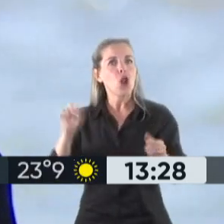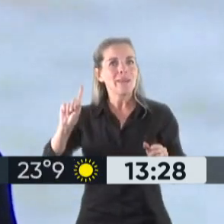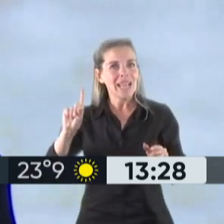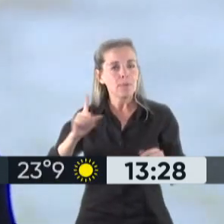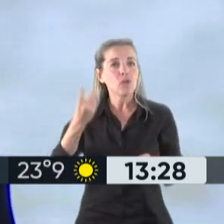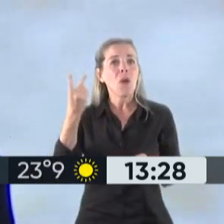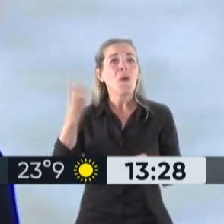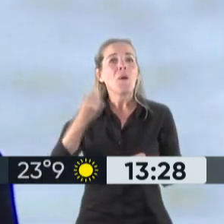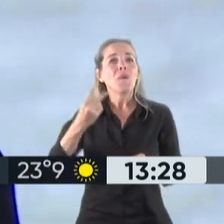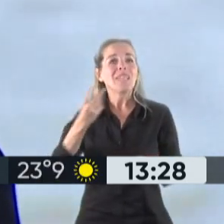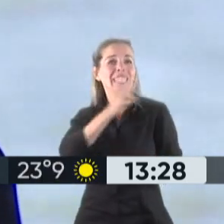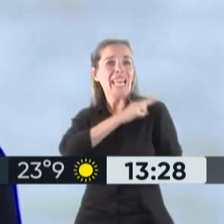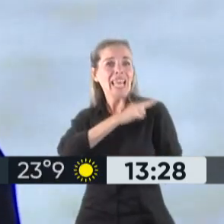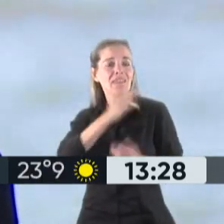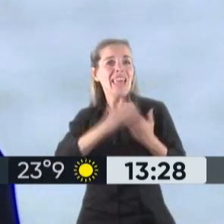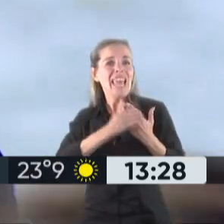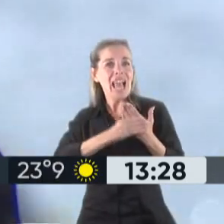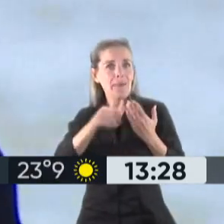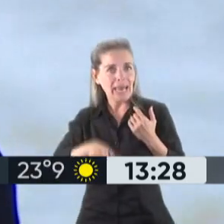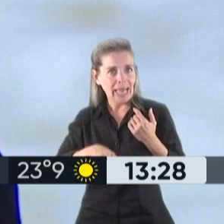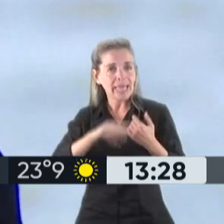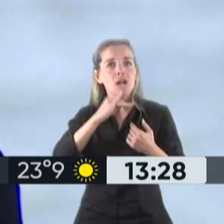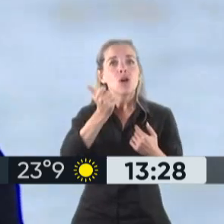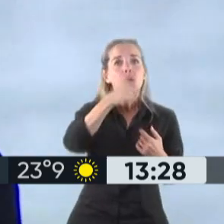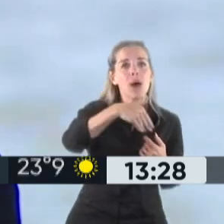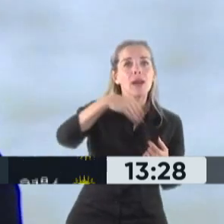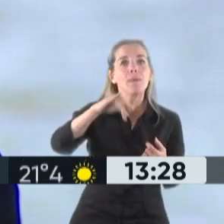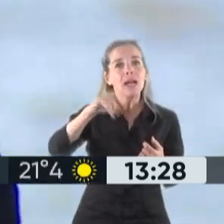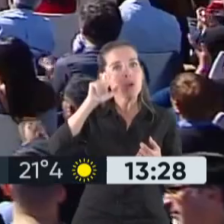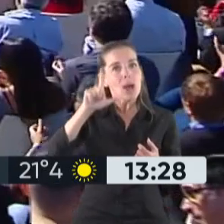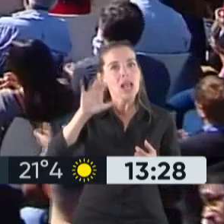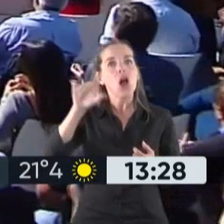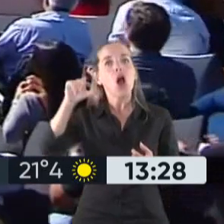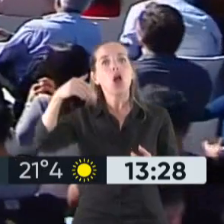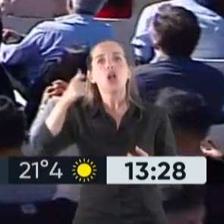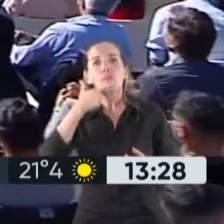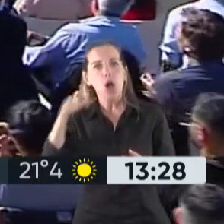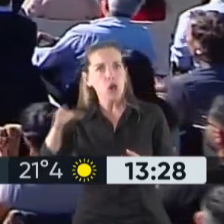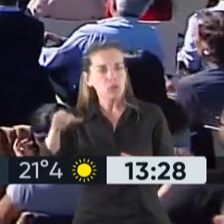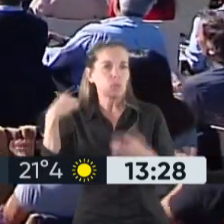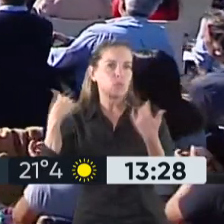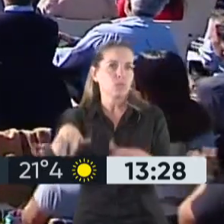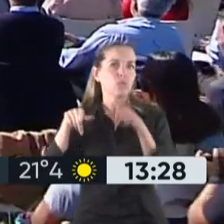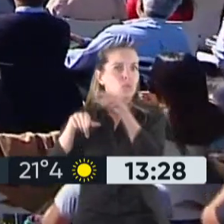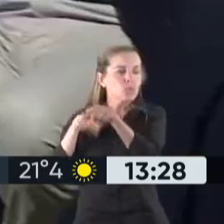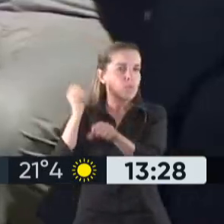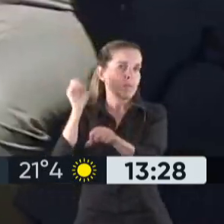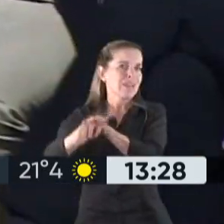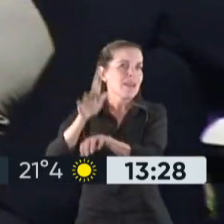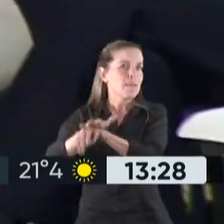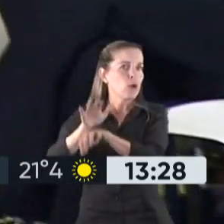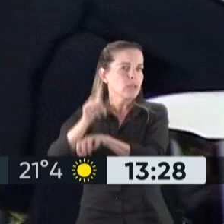es el vicejefe de gabinete Juan Manuel Olmos, que tuvo mucho que ver en la construcción del llamado a